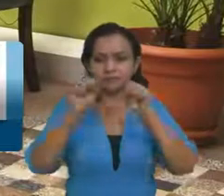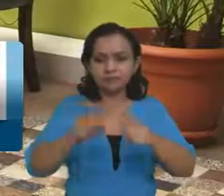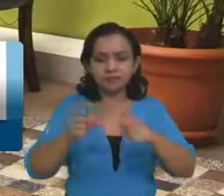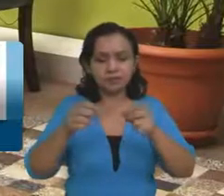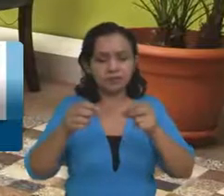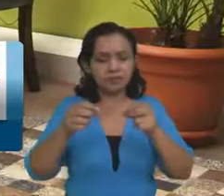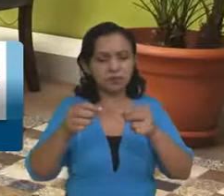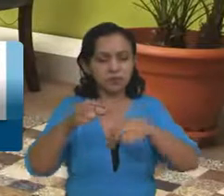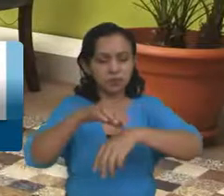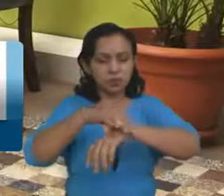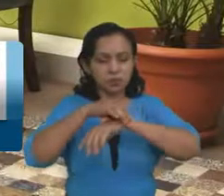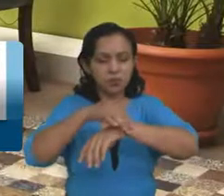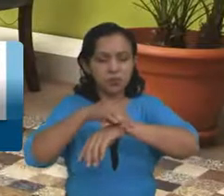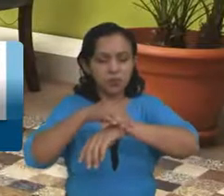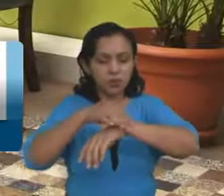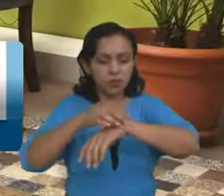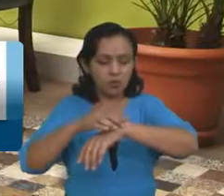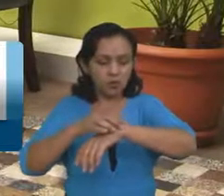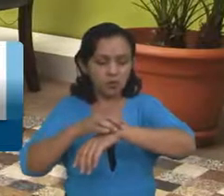hueso